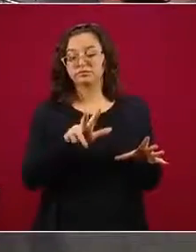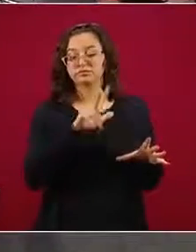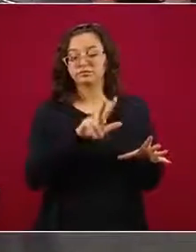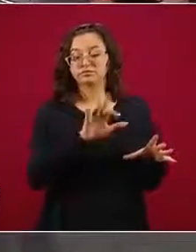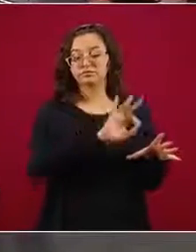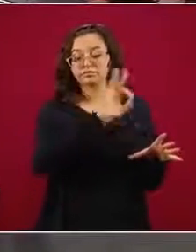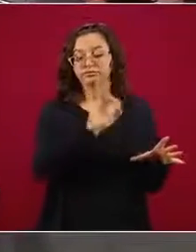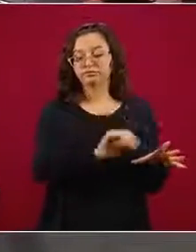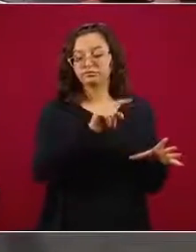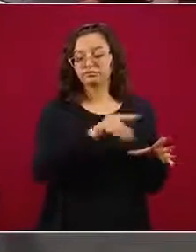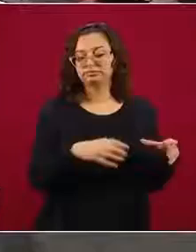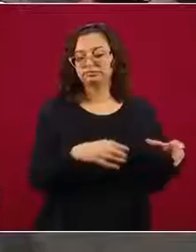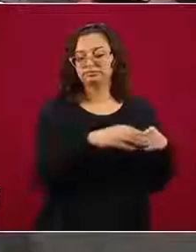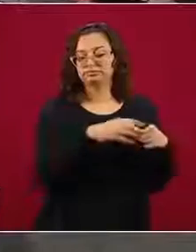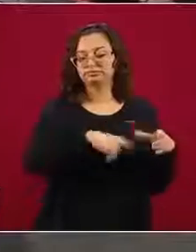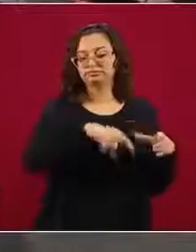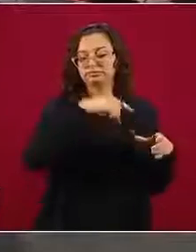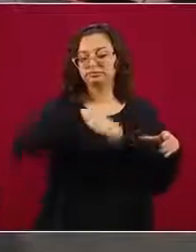con